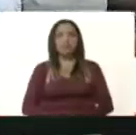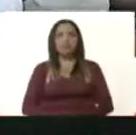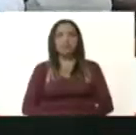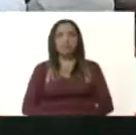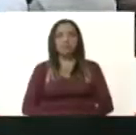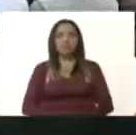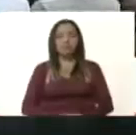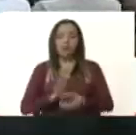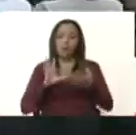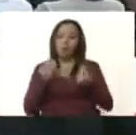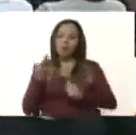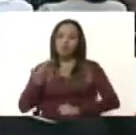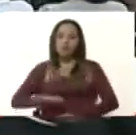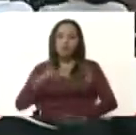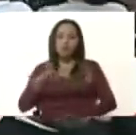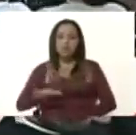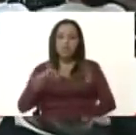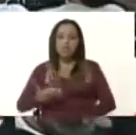algo muy importante,